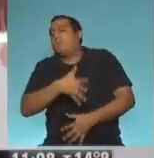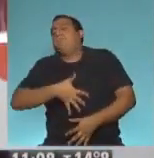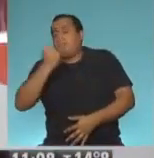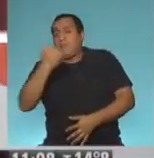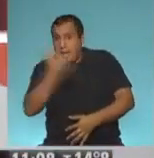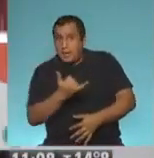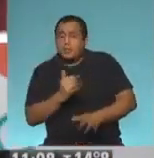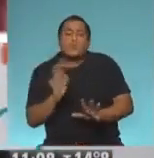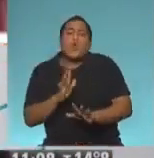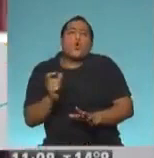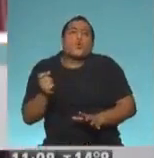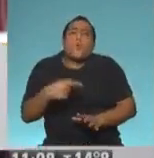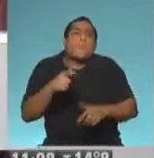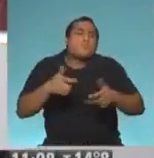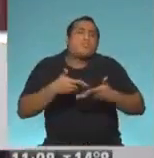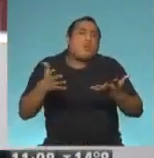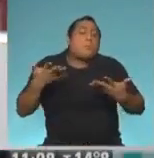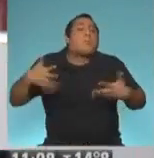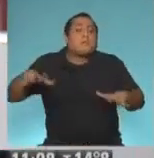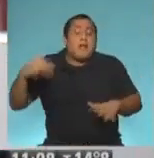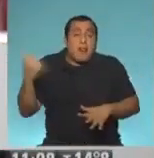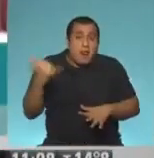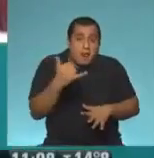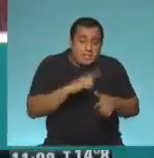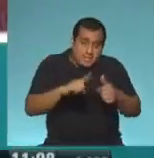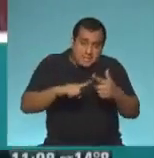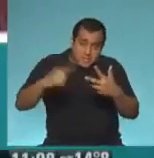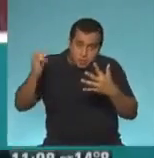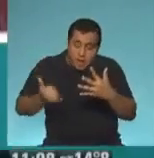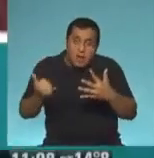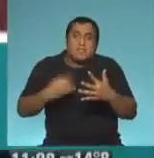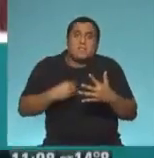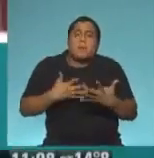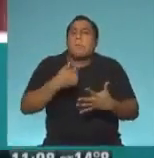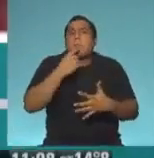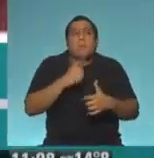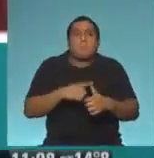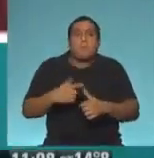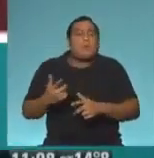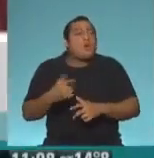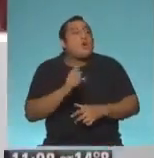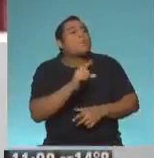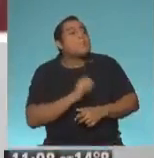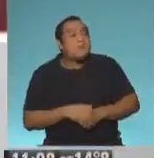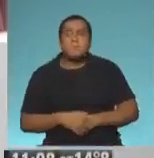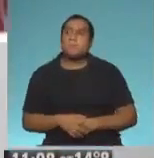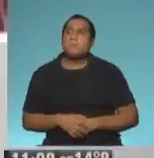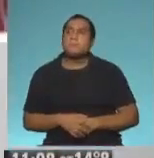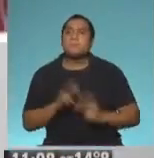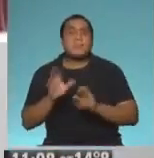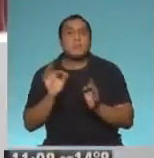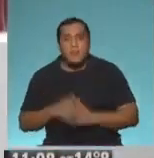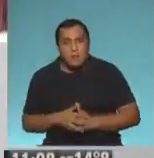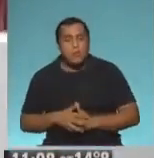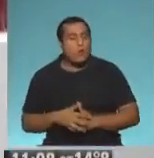ser comunes para cualquier otra dificultad del desarrollo y tienen que ver justamente con no responder al nombre, estar más interesados en los objetos